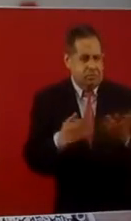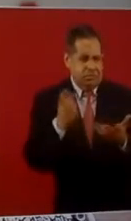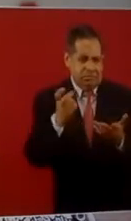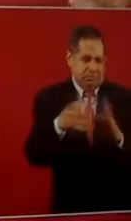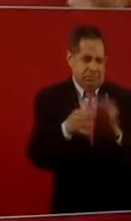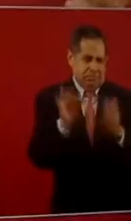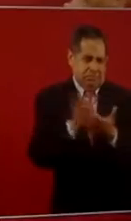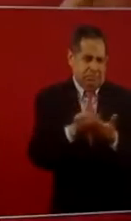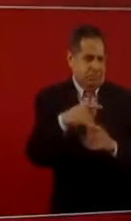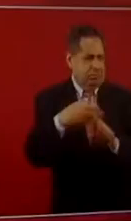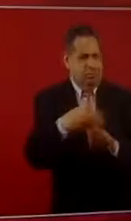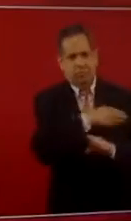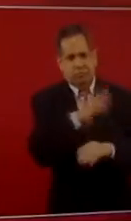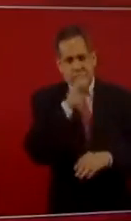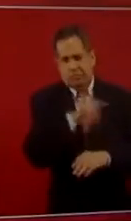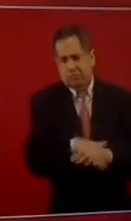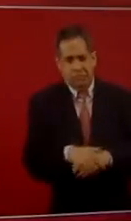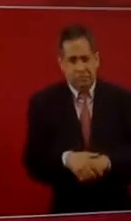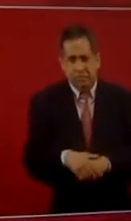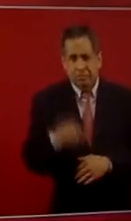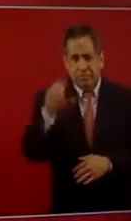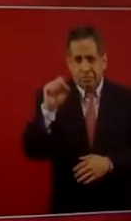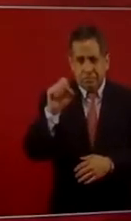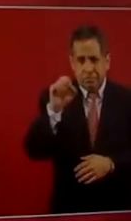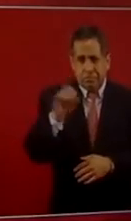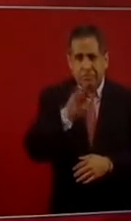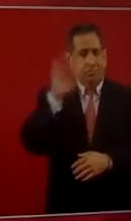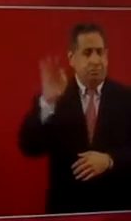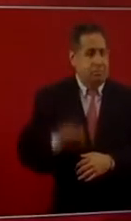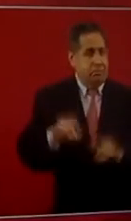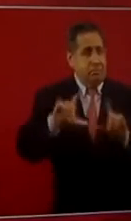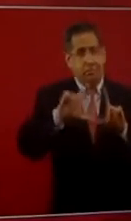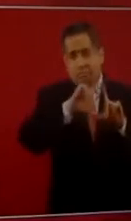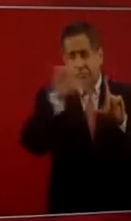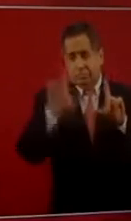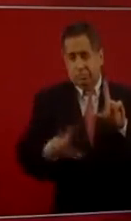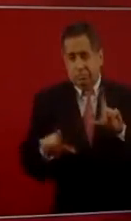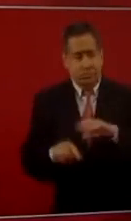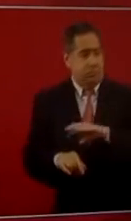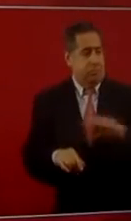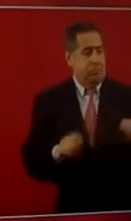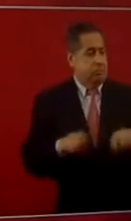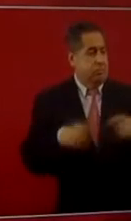Suar, presidente del Comité Estatal del PRI. Por su parte, la secretaria general